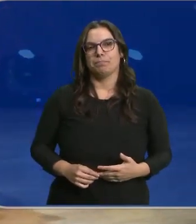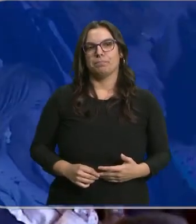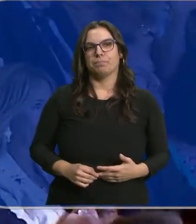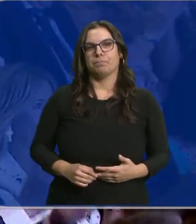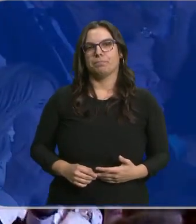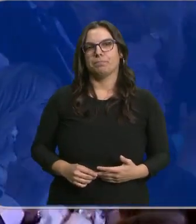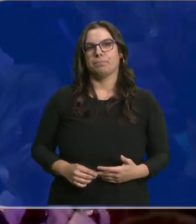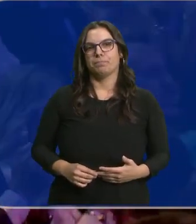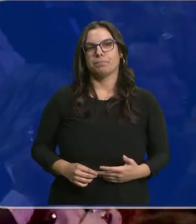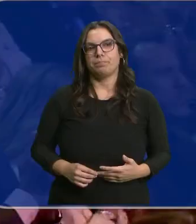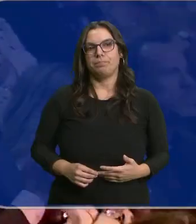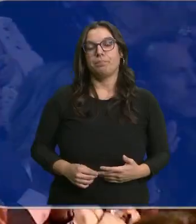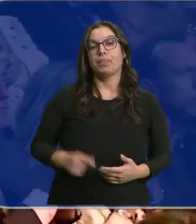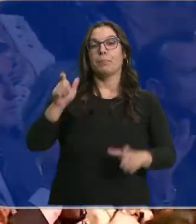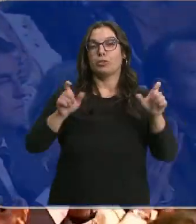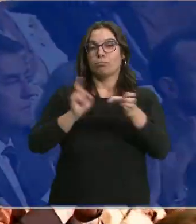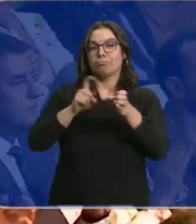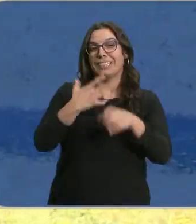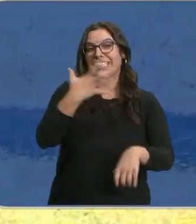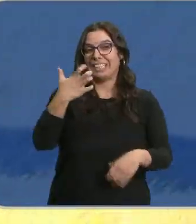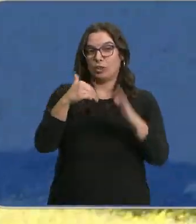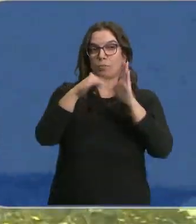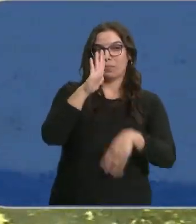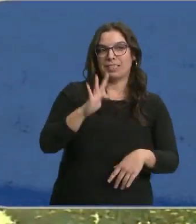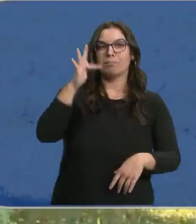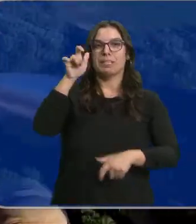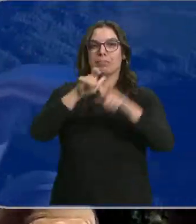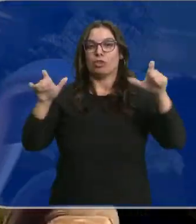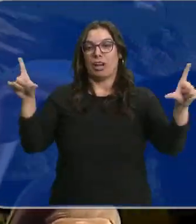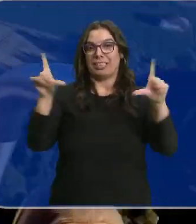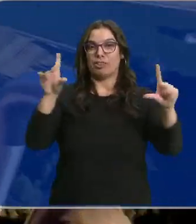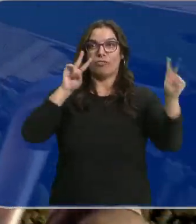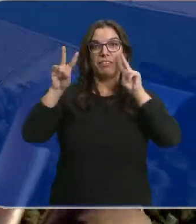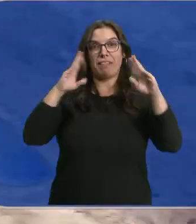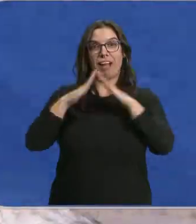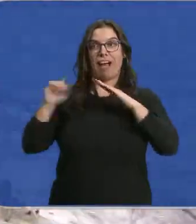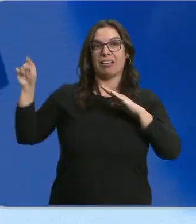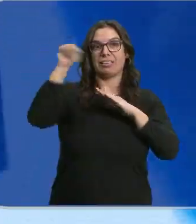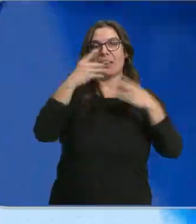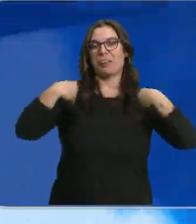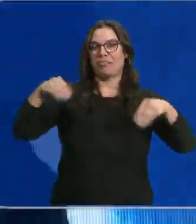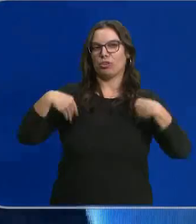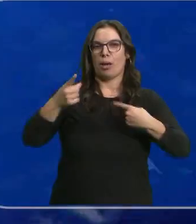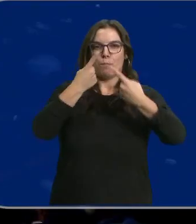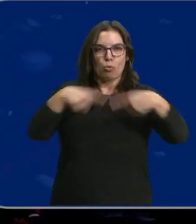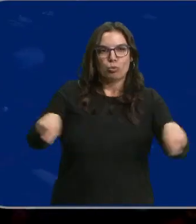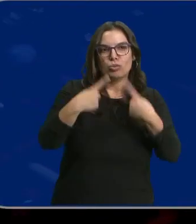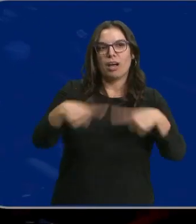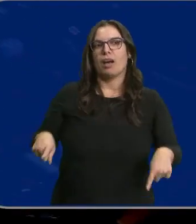a viernes. Los más de 500 asistentes a la fiesta y los espectadores desde sus casas pudieron disfrutar de